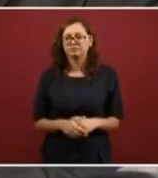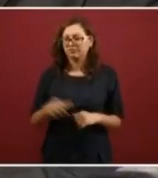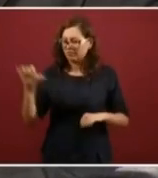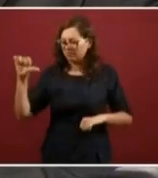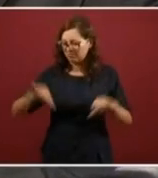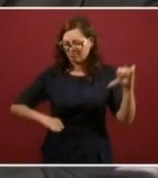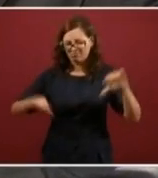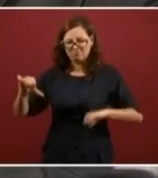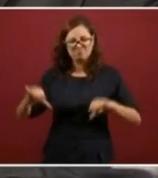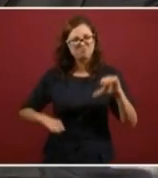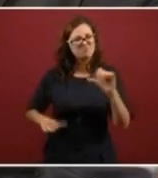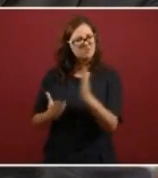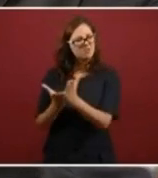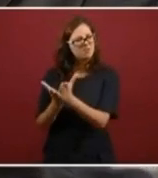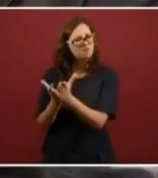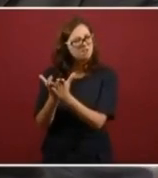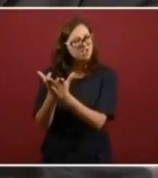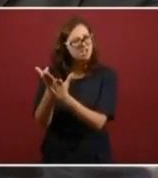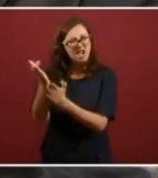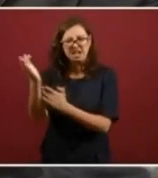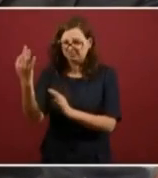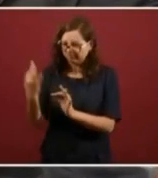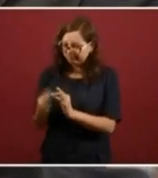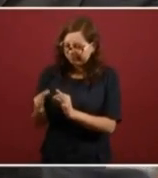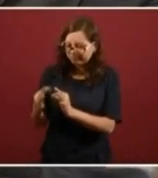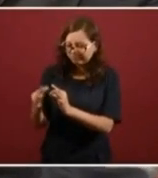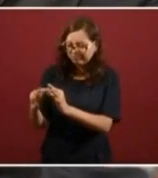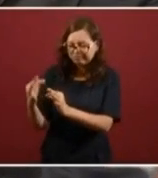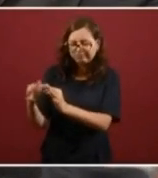actividad. Ahí están.